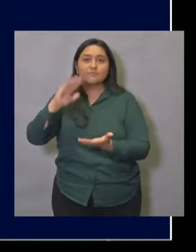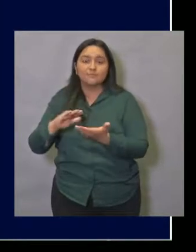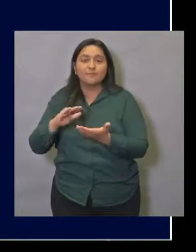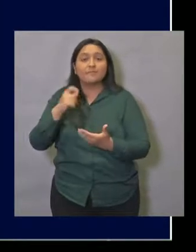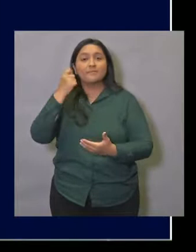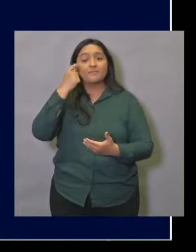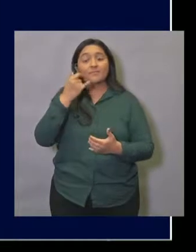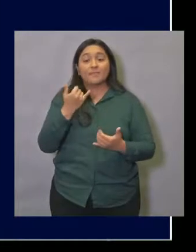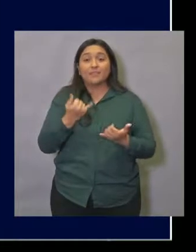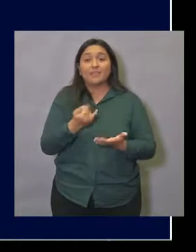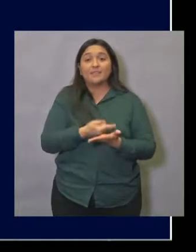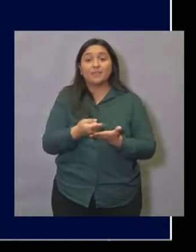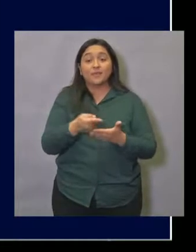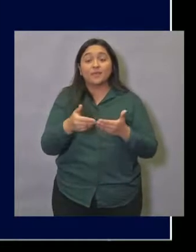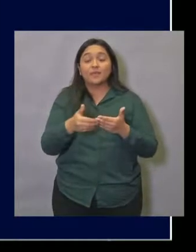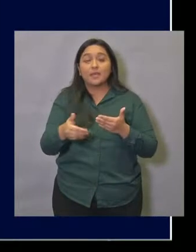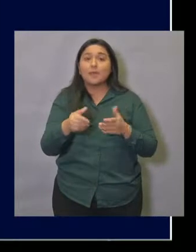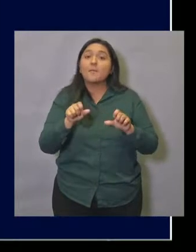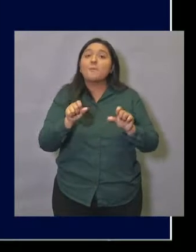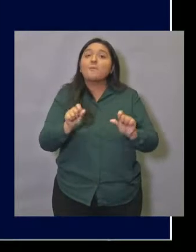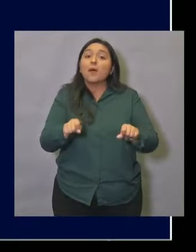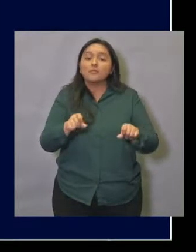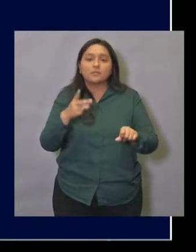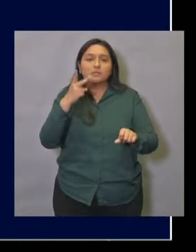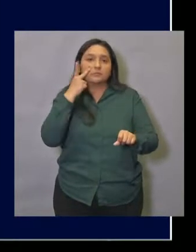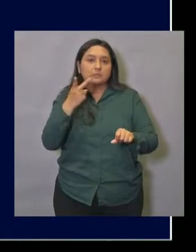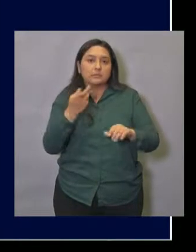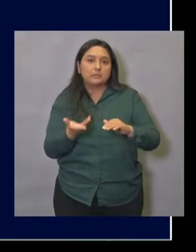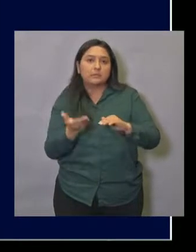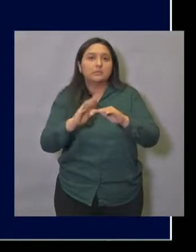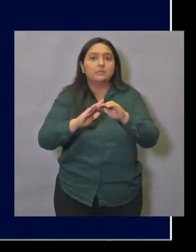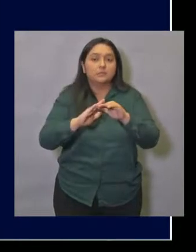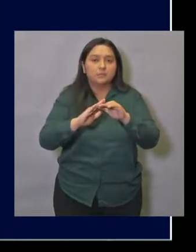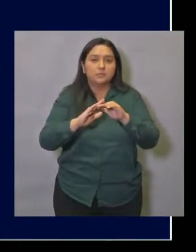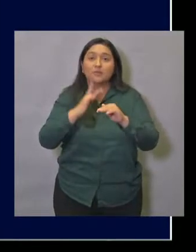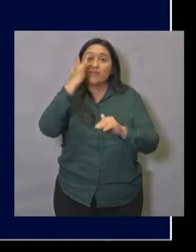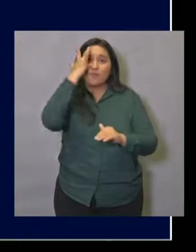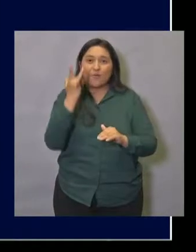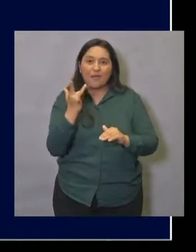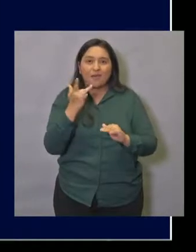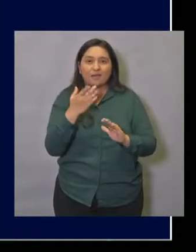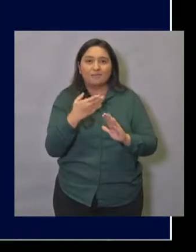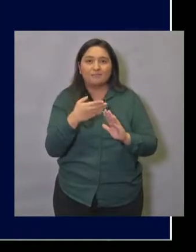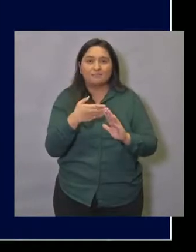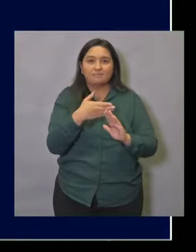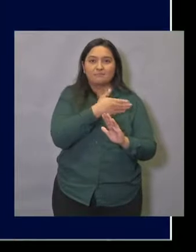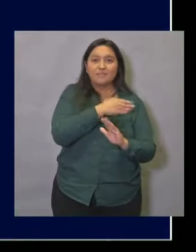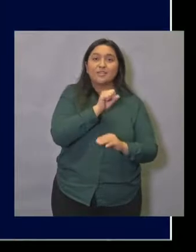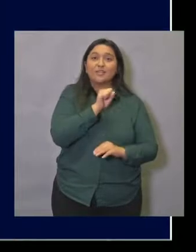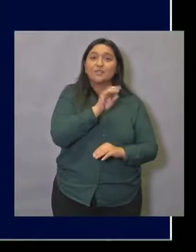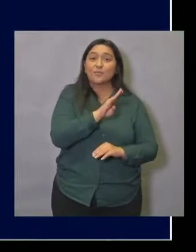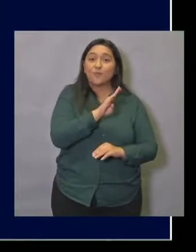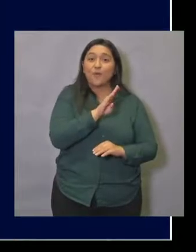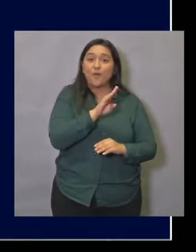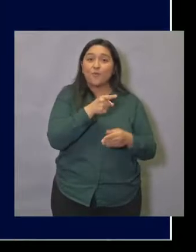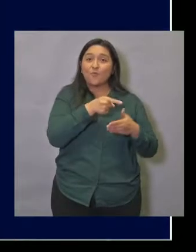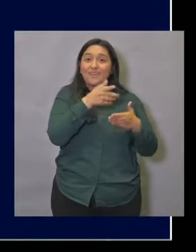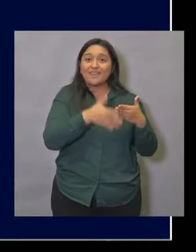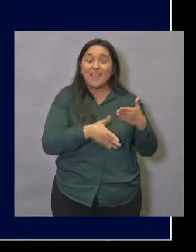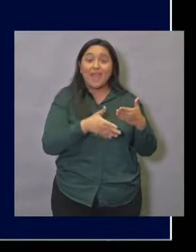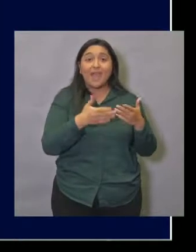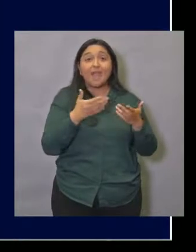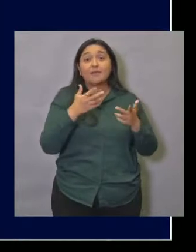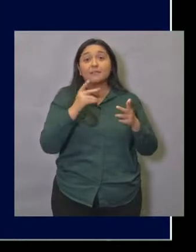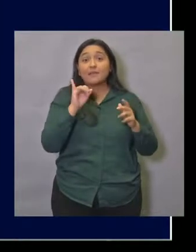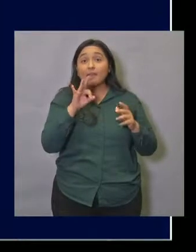podríamos comenzar a ver aumentos en los casos a causa de las reuniones durante el fin de semana del Super Bowl. Como